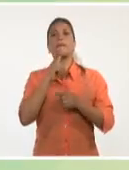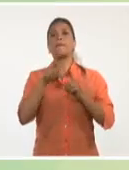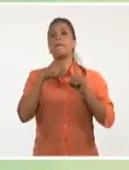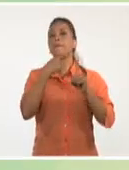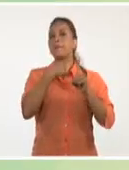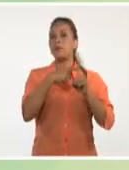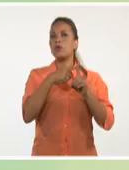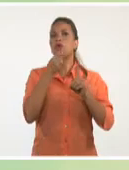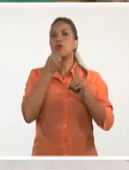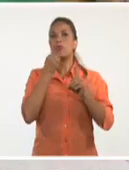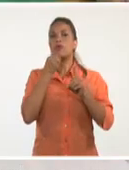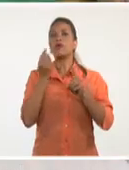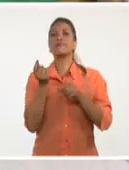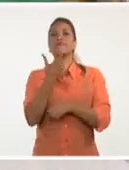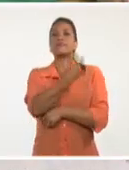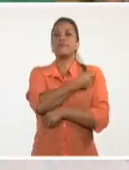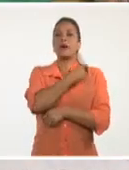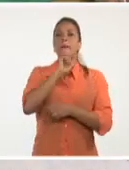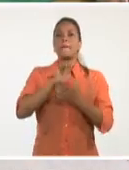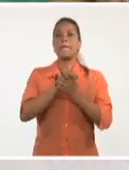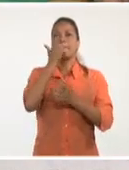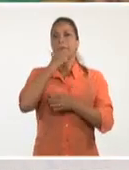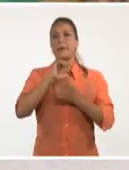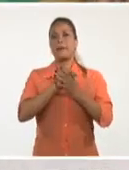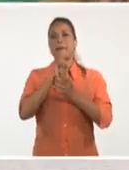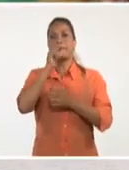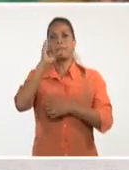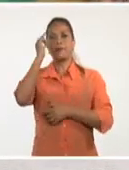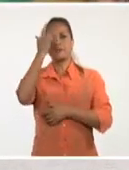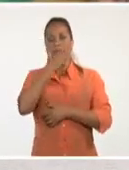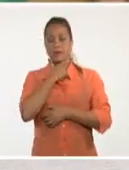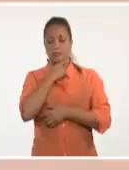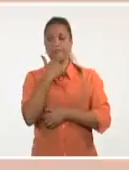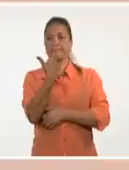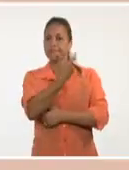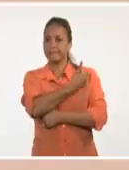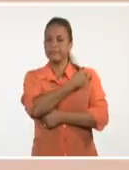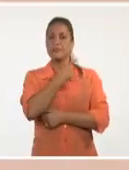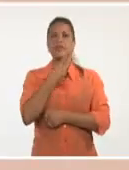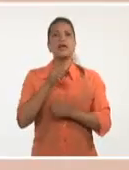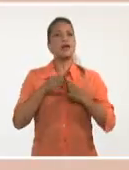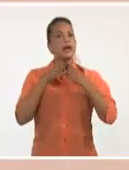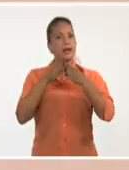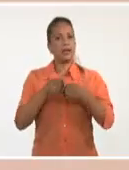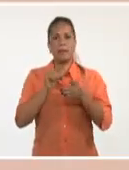hombro una Mambisa. Y ya Granma prepara el camino para ese nuevo recorrido